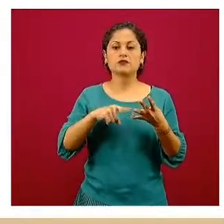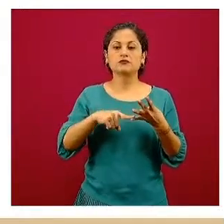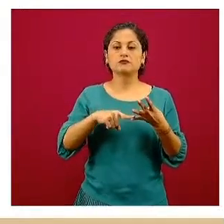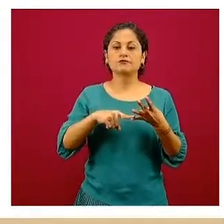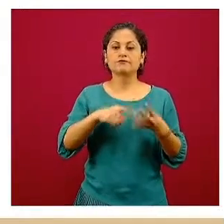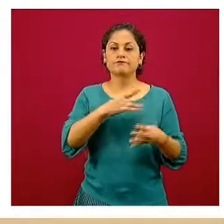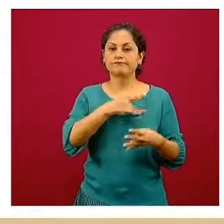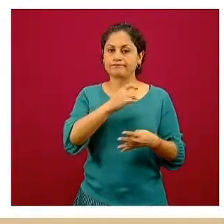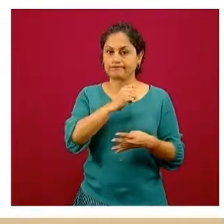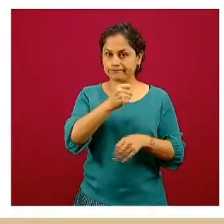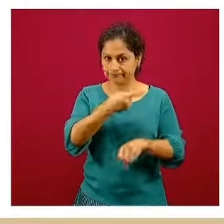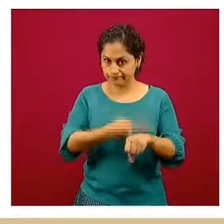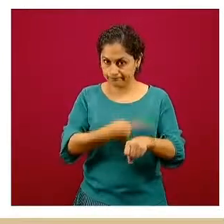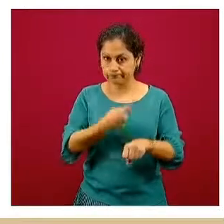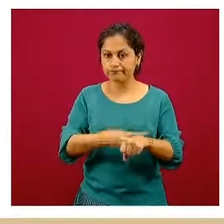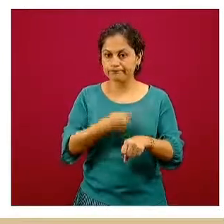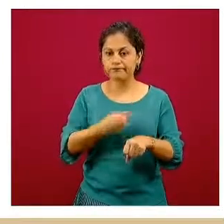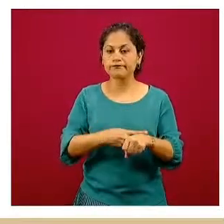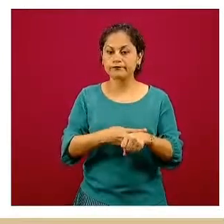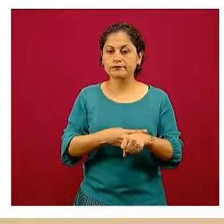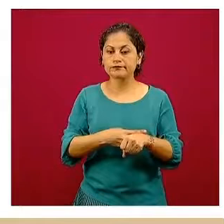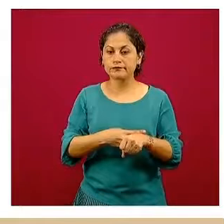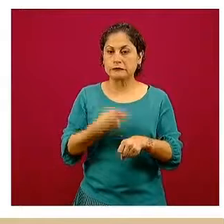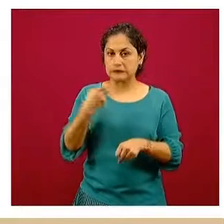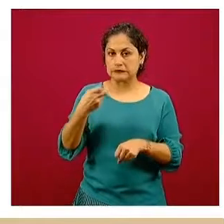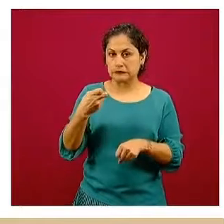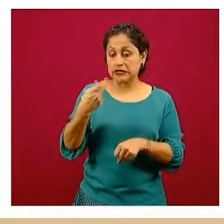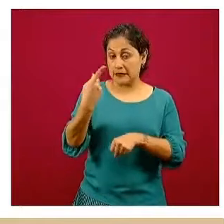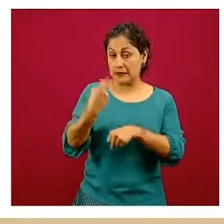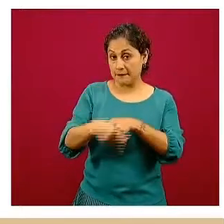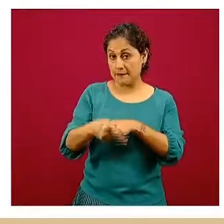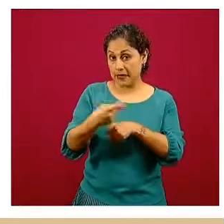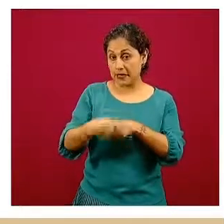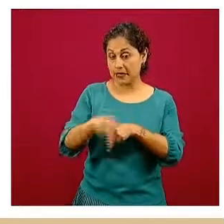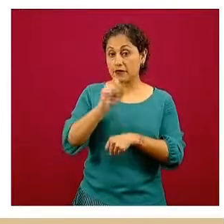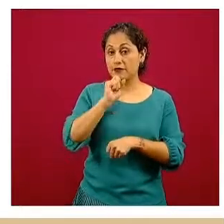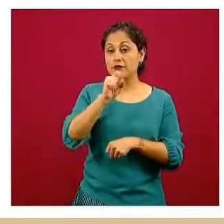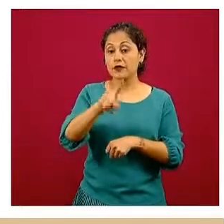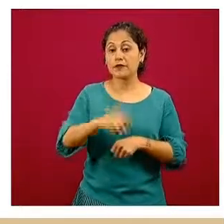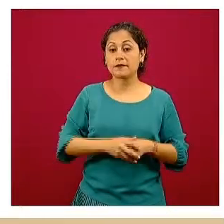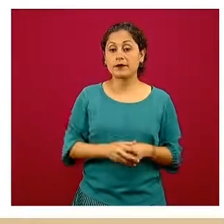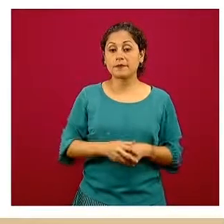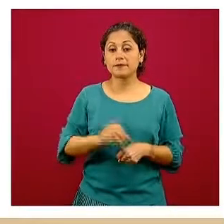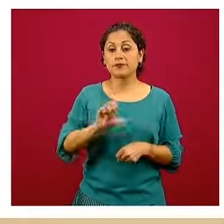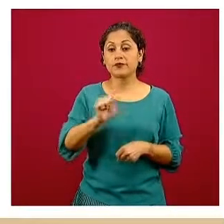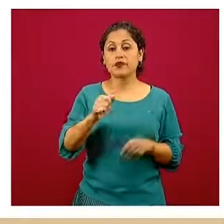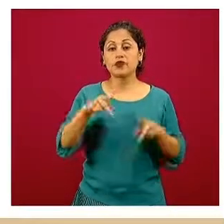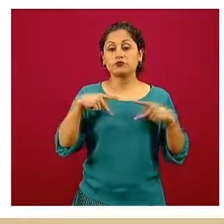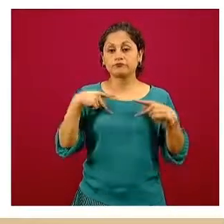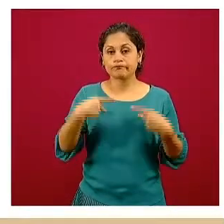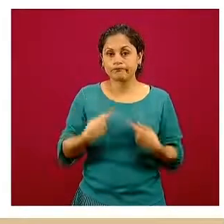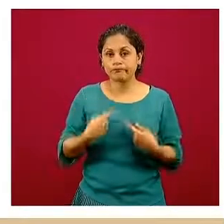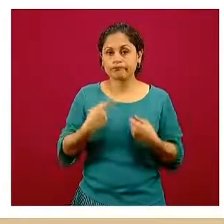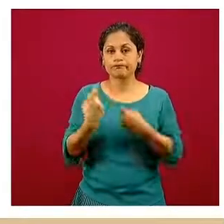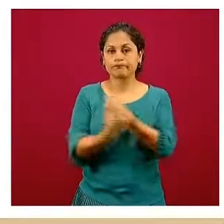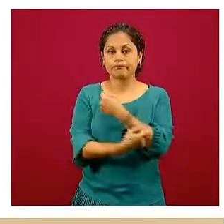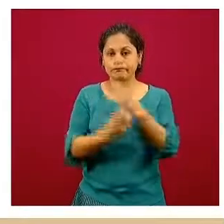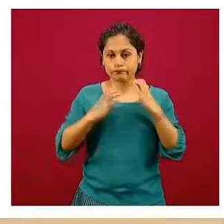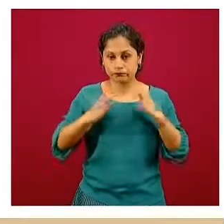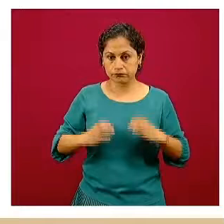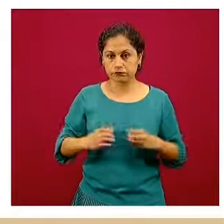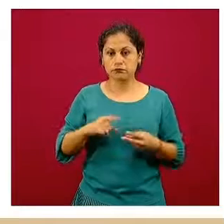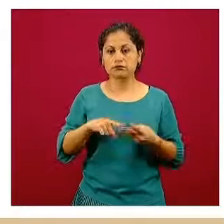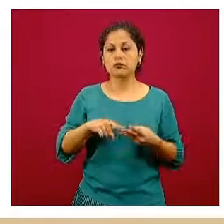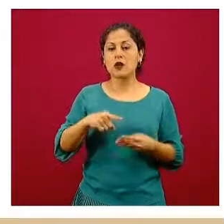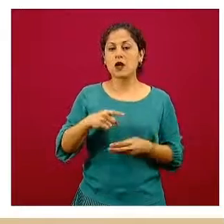enfermedad cardiovascular, que sabemos se identifica como un importante también factor de riesgo, la inmunosupresión, el asma, el VIH